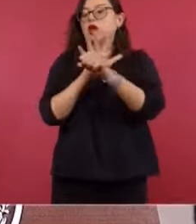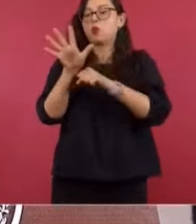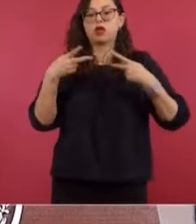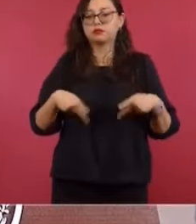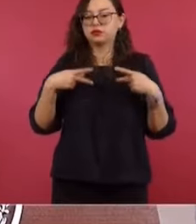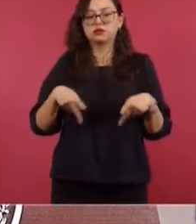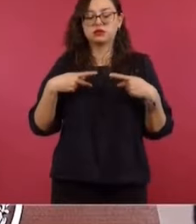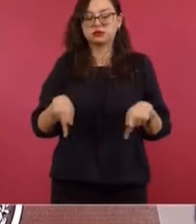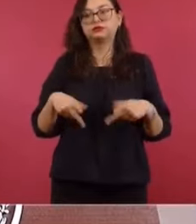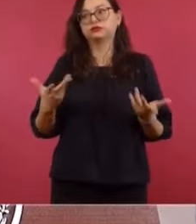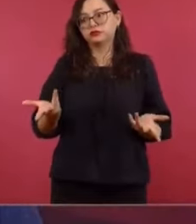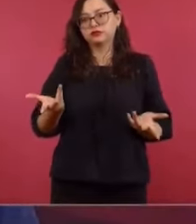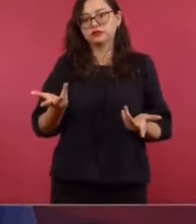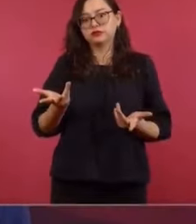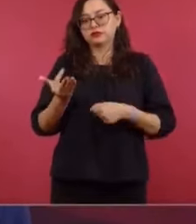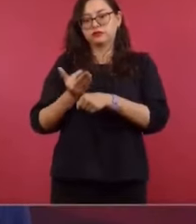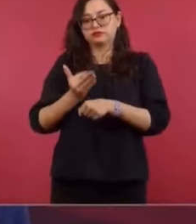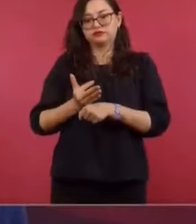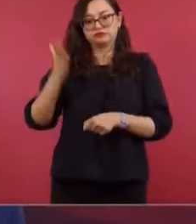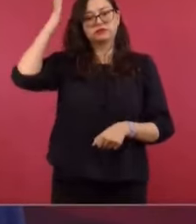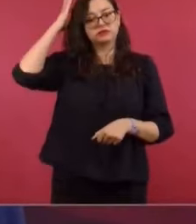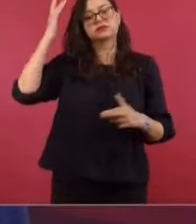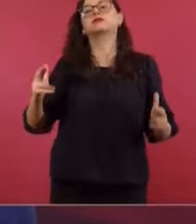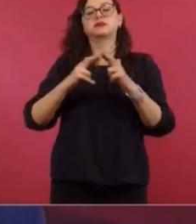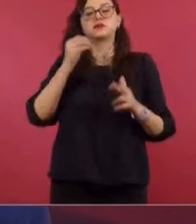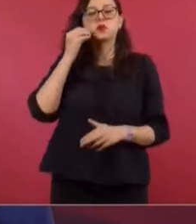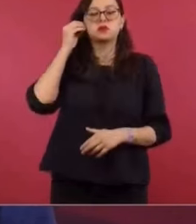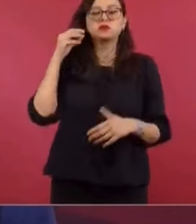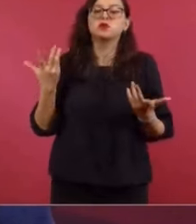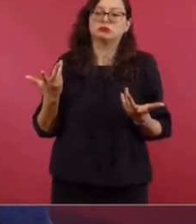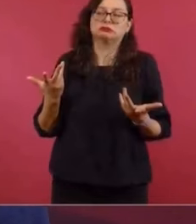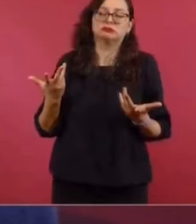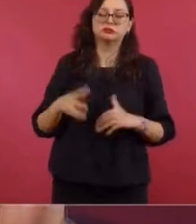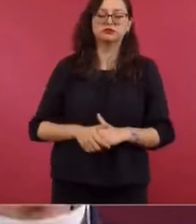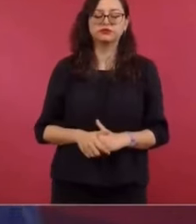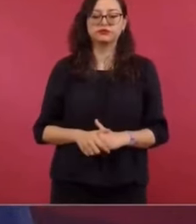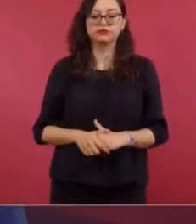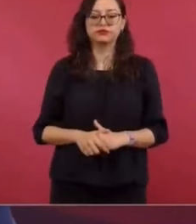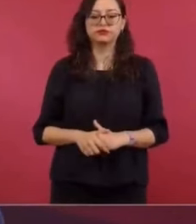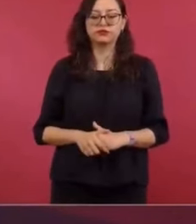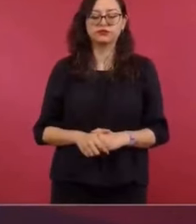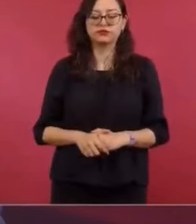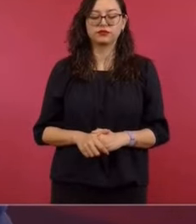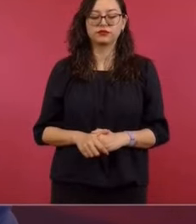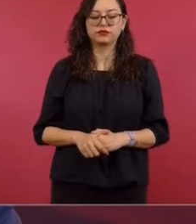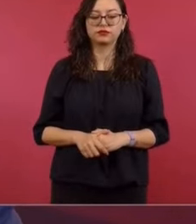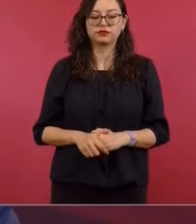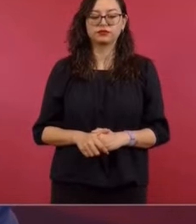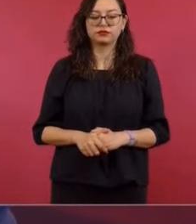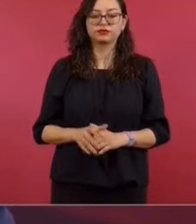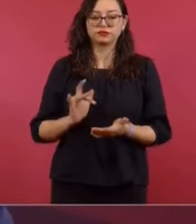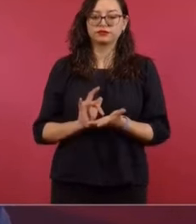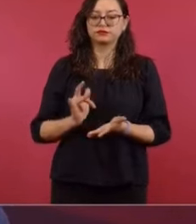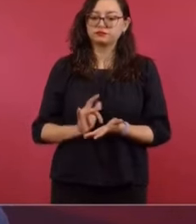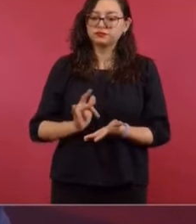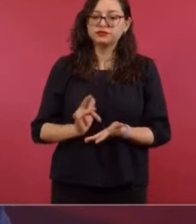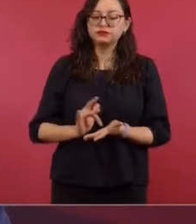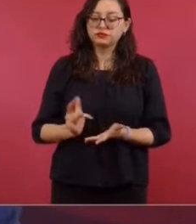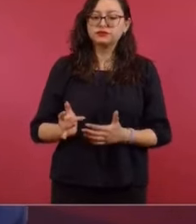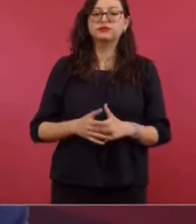persona, pero en este caso estamos hablando de un dirigente religioso. Entonces, gracias, ¿no?